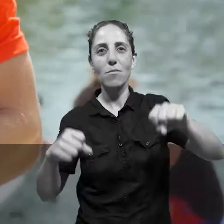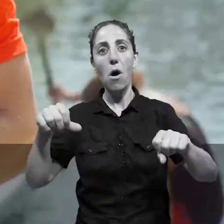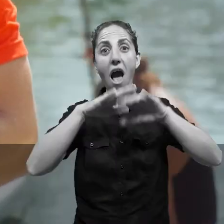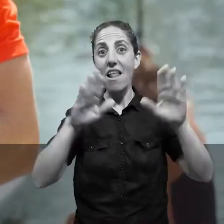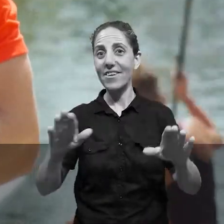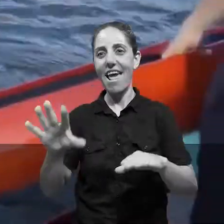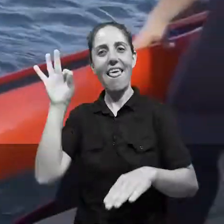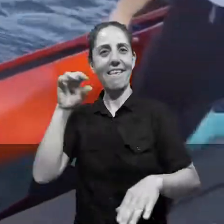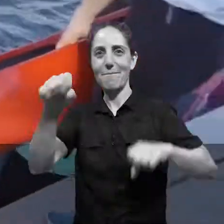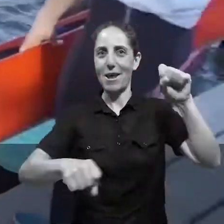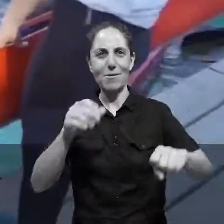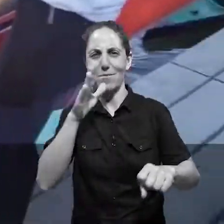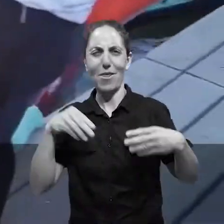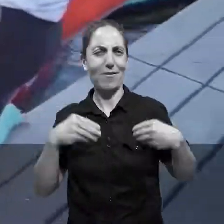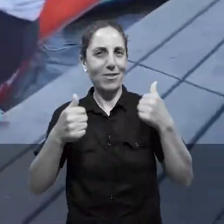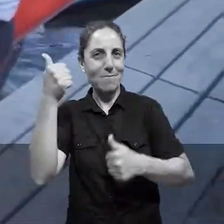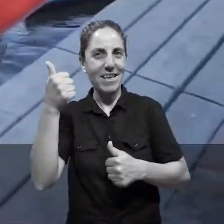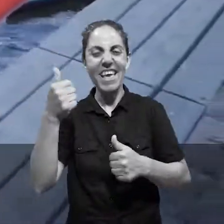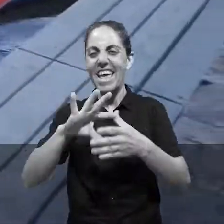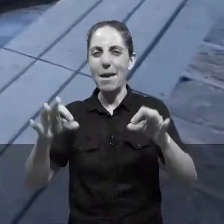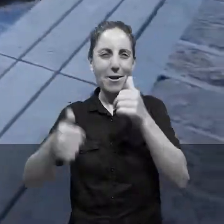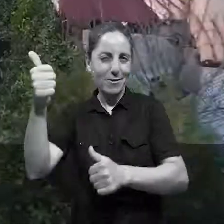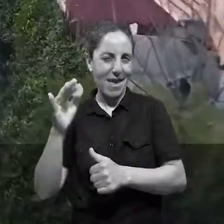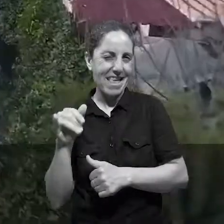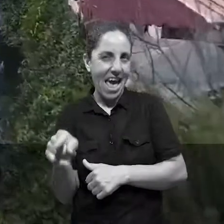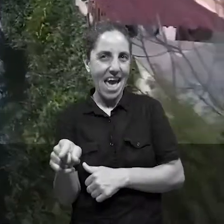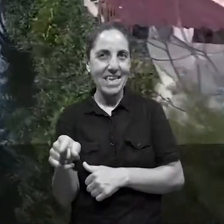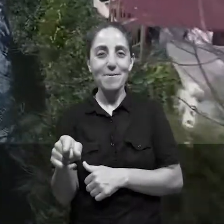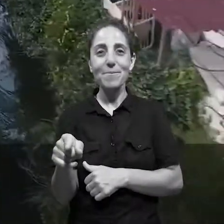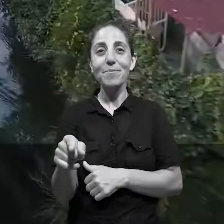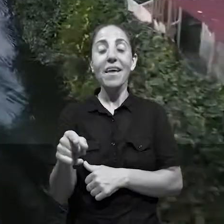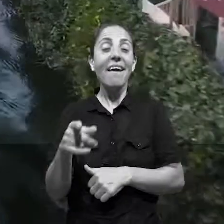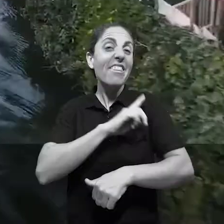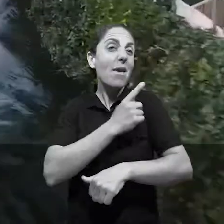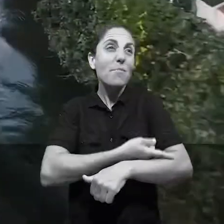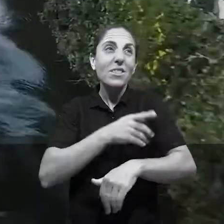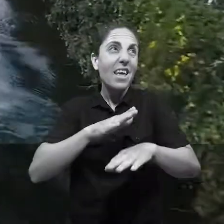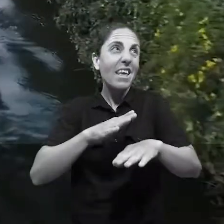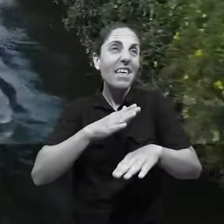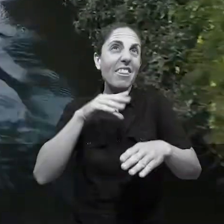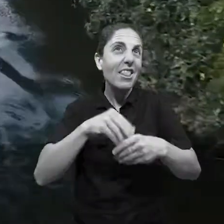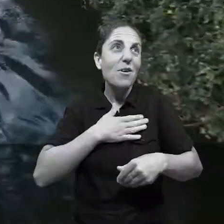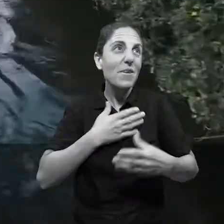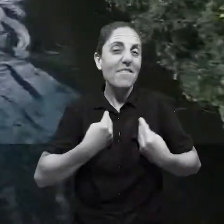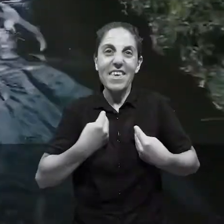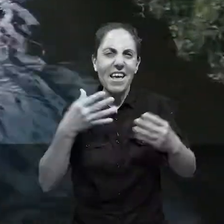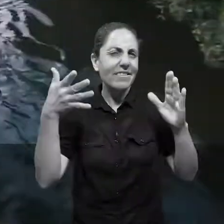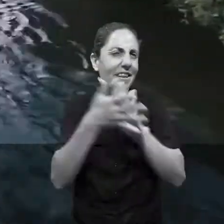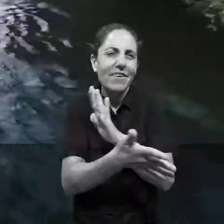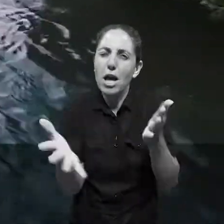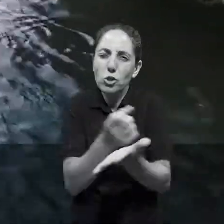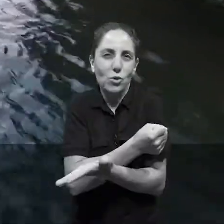nos lo pasamos mejor y bueno, hicimos más amigos. Bueno, el deporte en mi vida lo ha significado todo, ya que desde